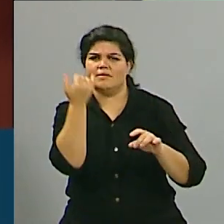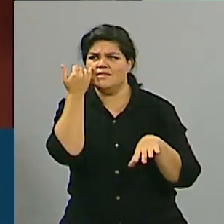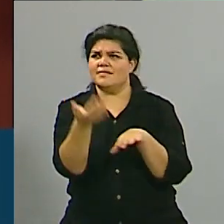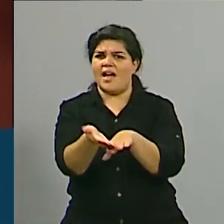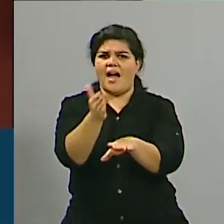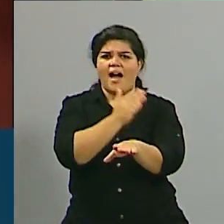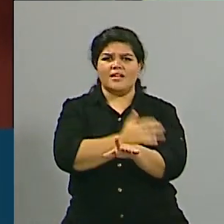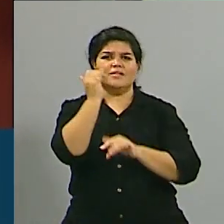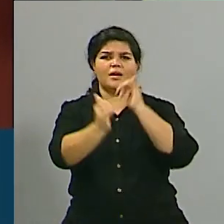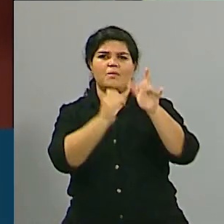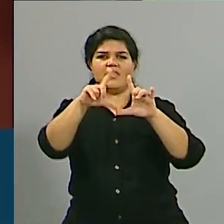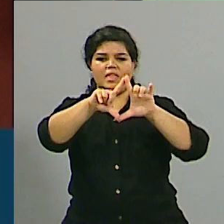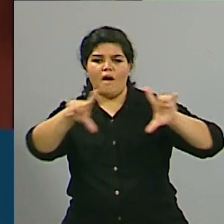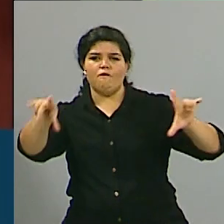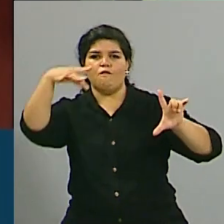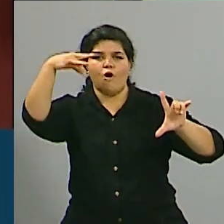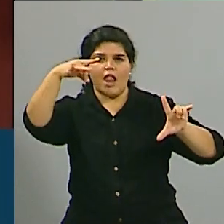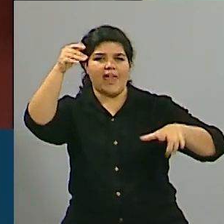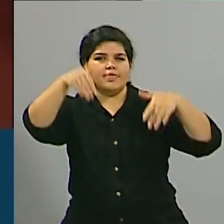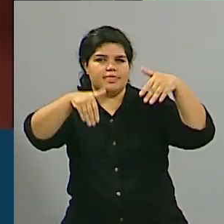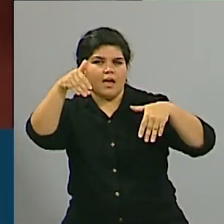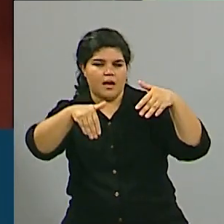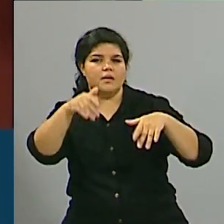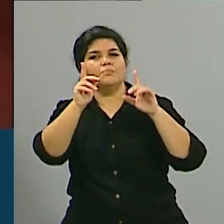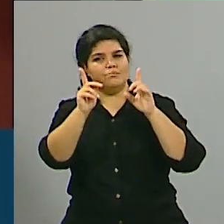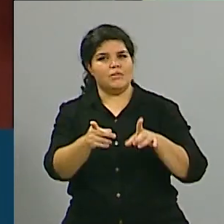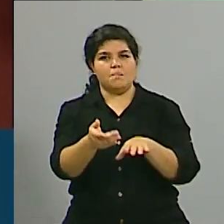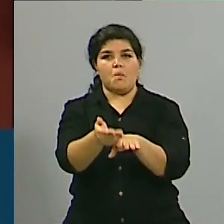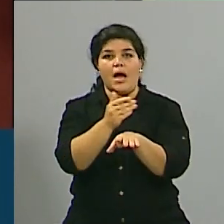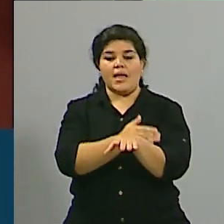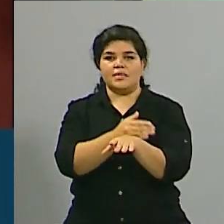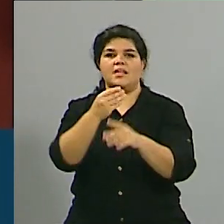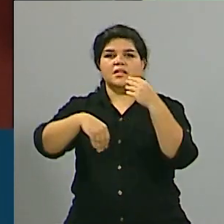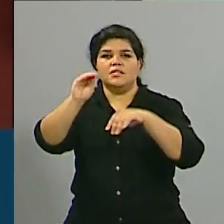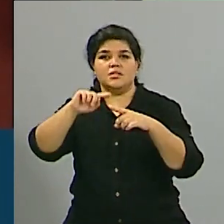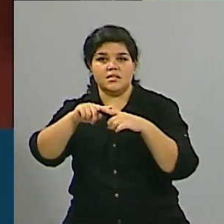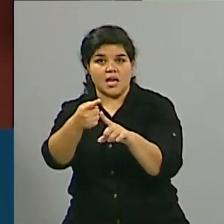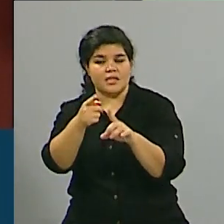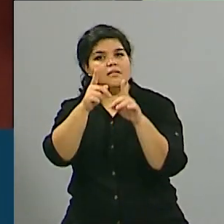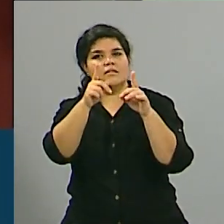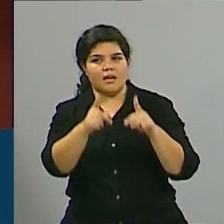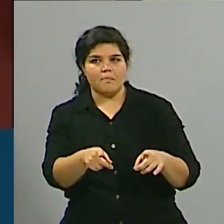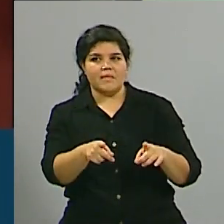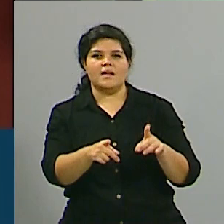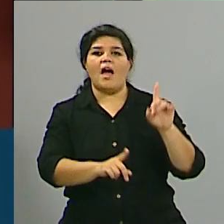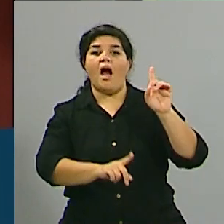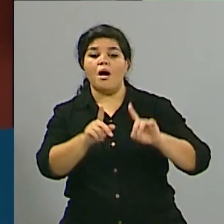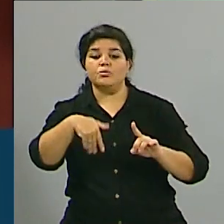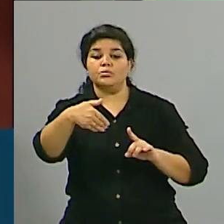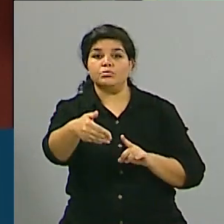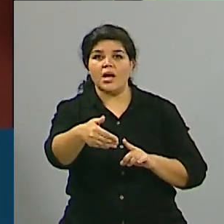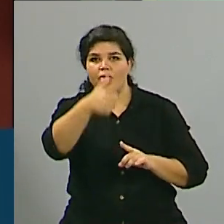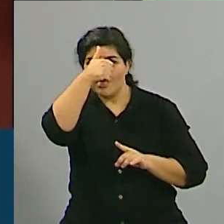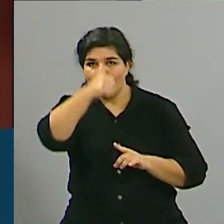oportunidad de boleta única, en apuntes, también lo hemos hecho en Chat Político, algo que vamos a estar estrenando en algunos municipios este fin de semana y